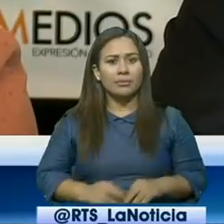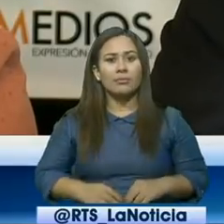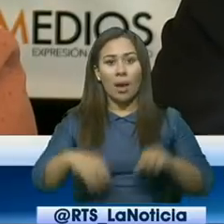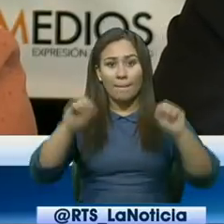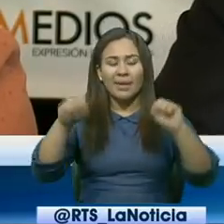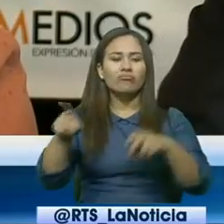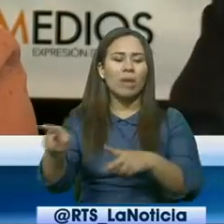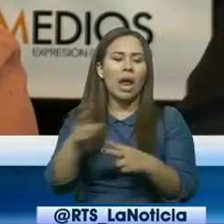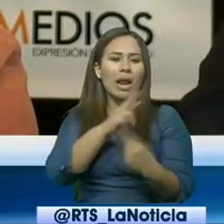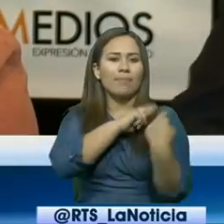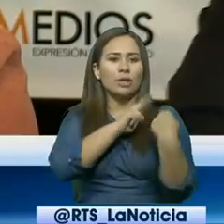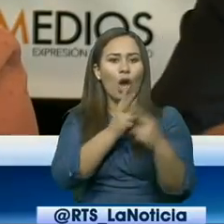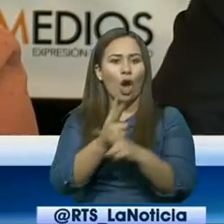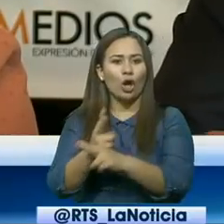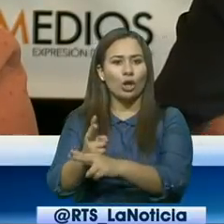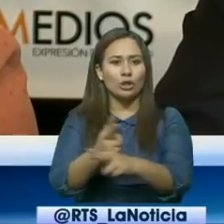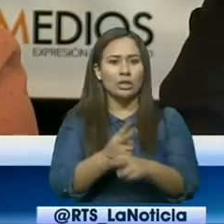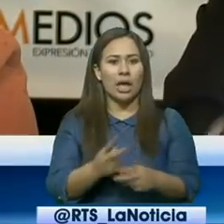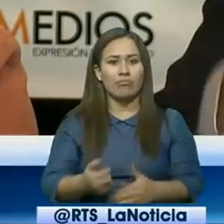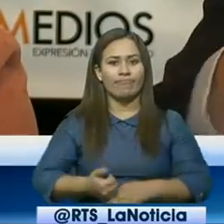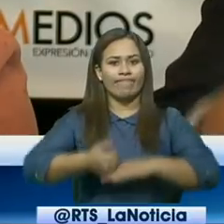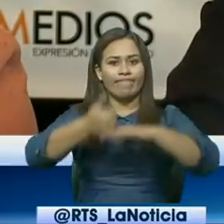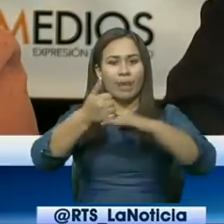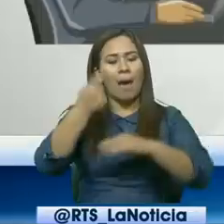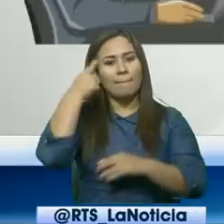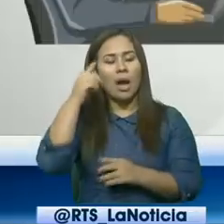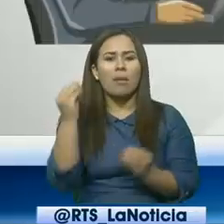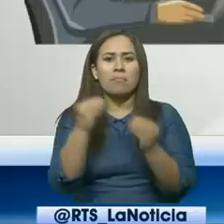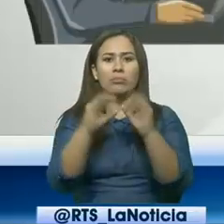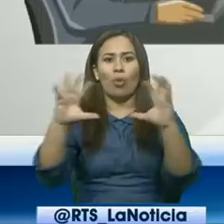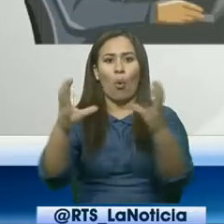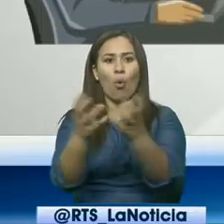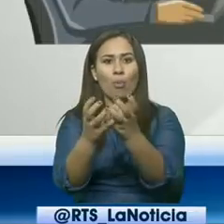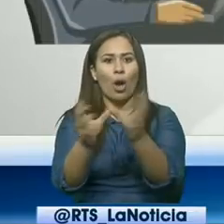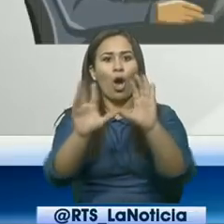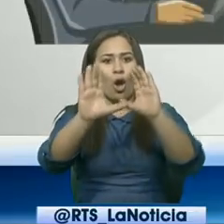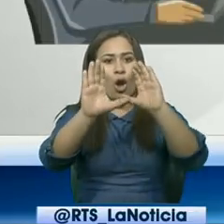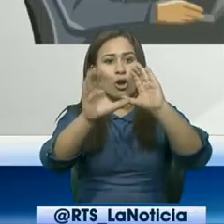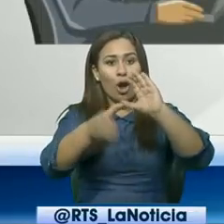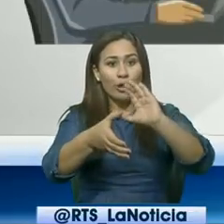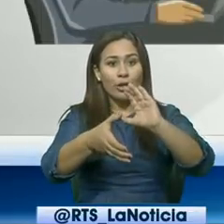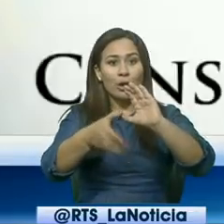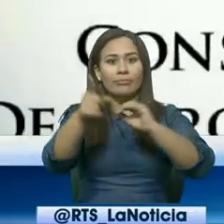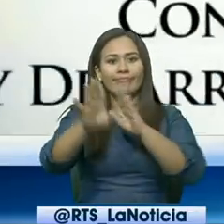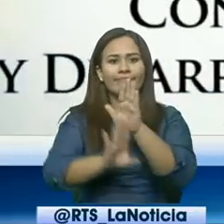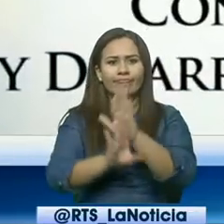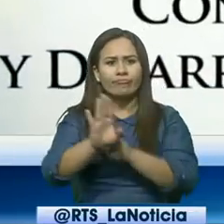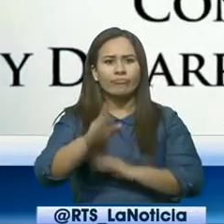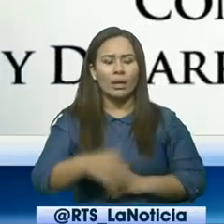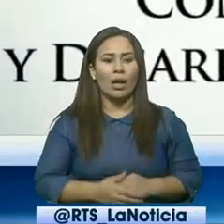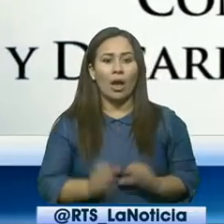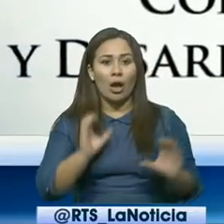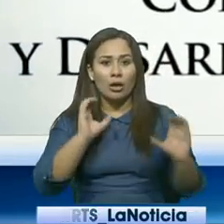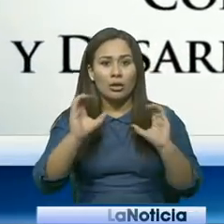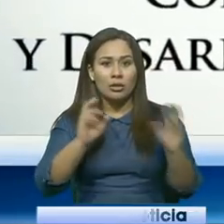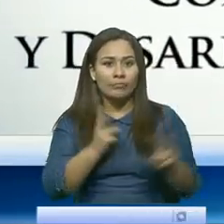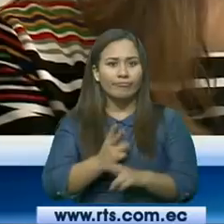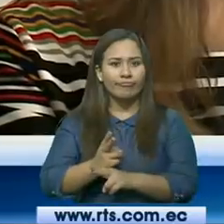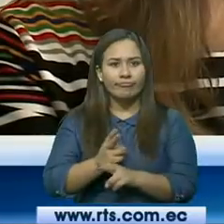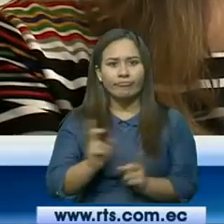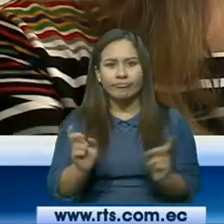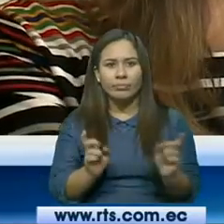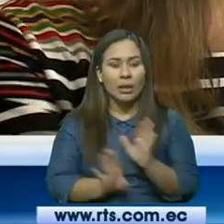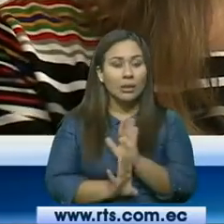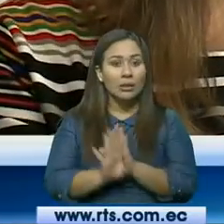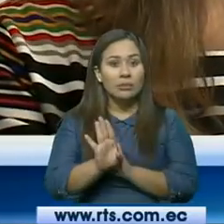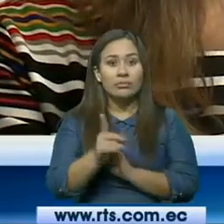para que tenga una representación más plural y con el consejo de regulación y desarrollo de la información y comunicación cortical y han tenido